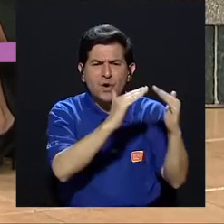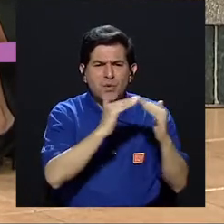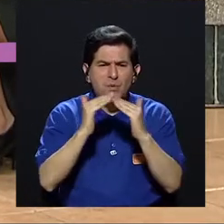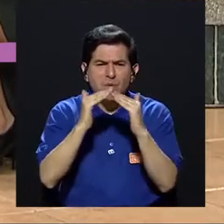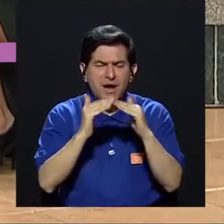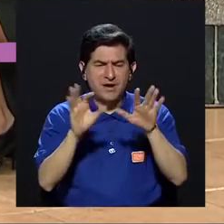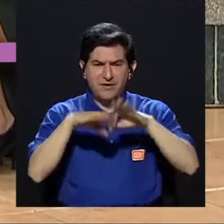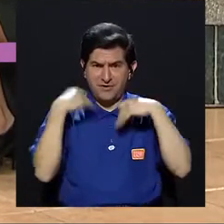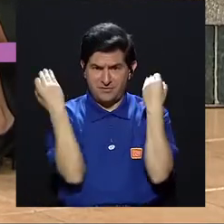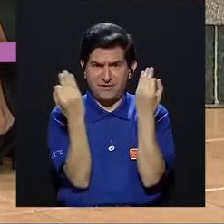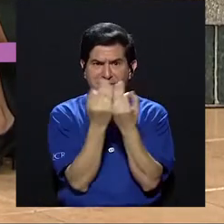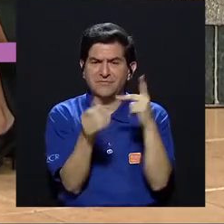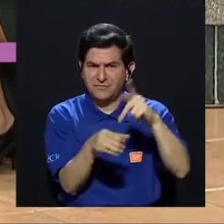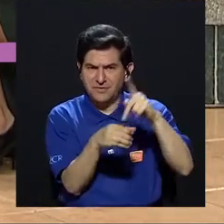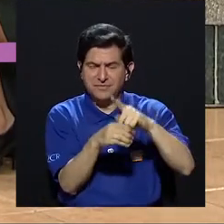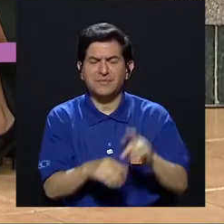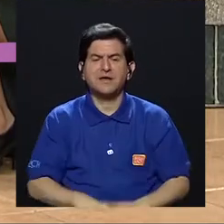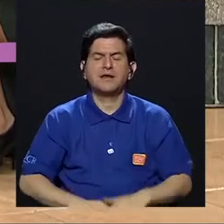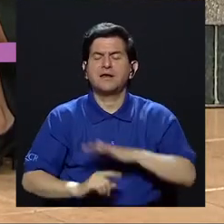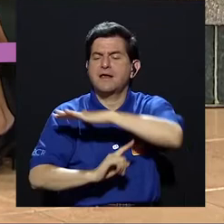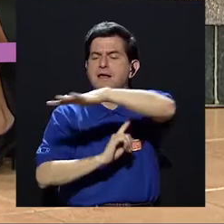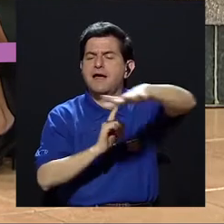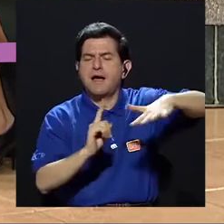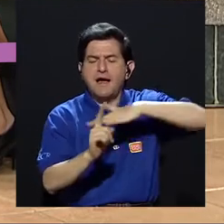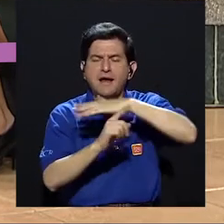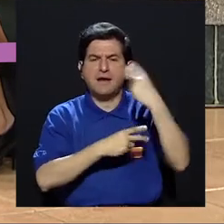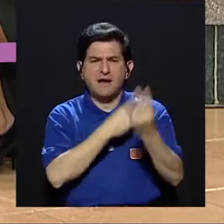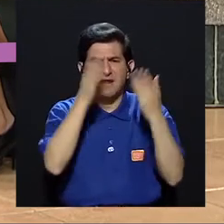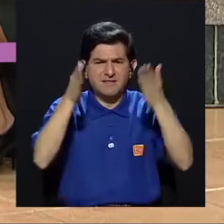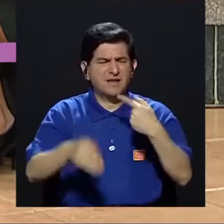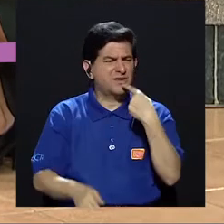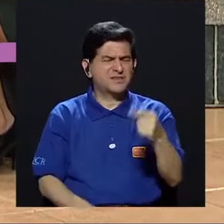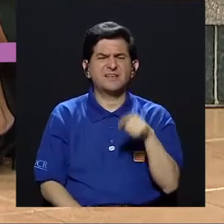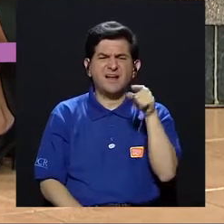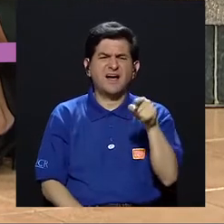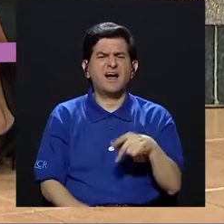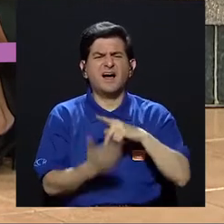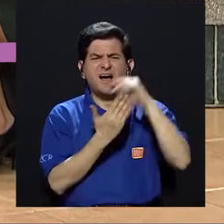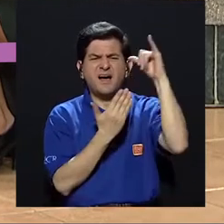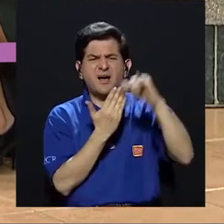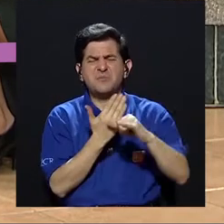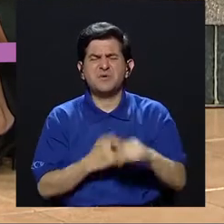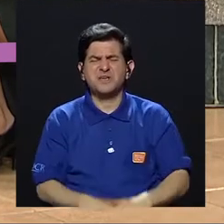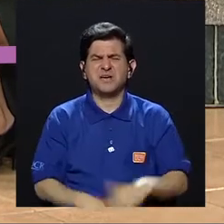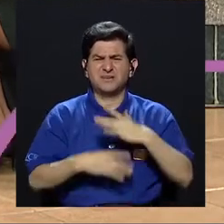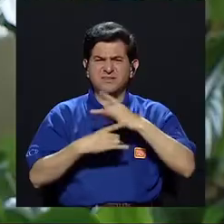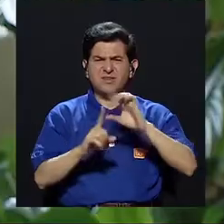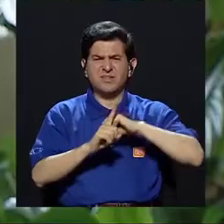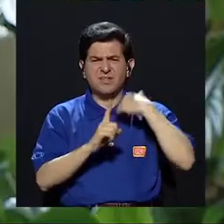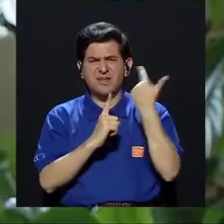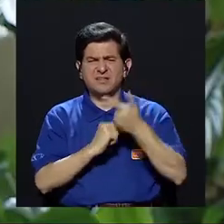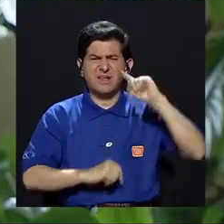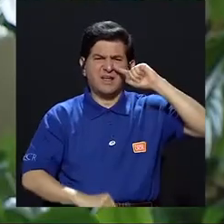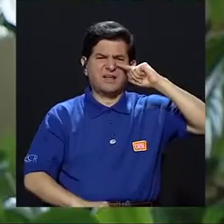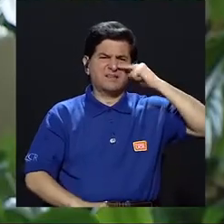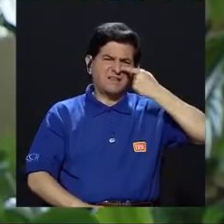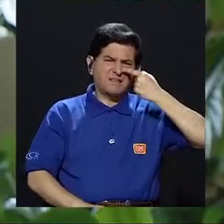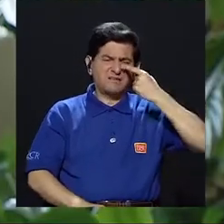con esas familias, el entorno o los vecinos no digan, ahí viene ese proyecto de bien social, qué